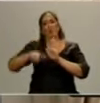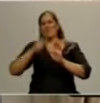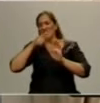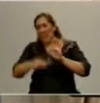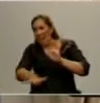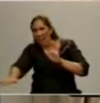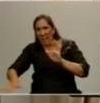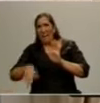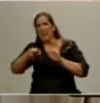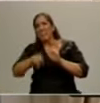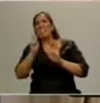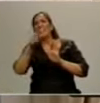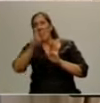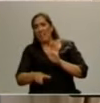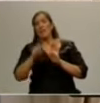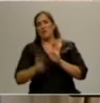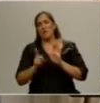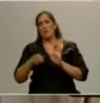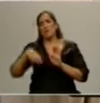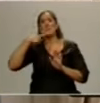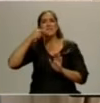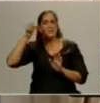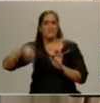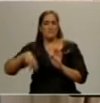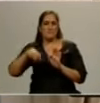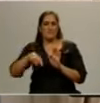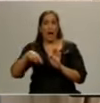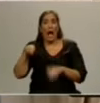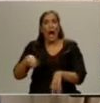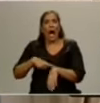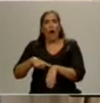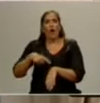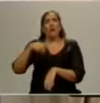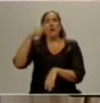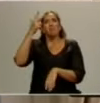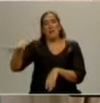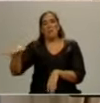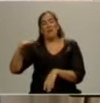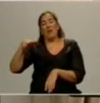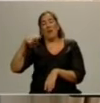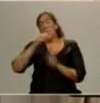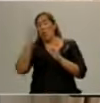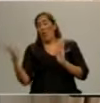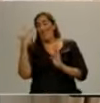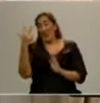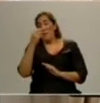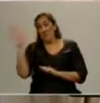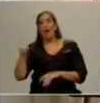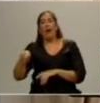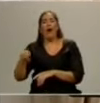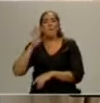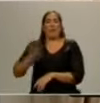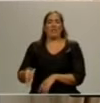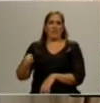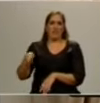enteró la presidenta de la República de este desgraciado suceso. Más tarde comenzaron a